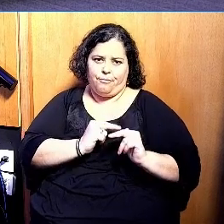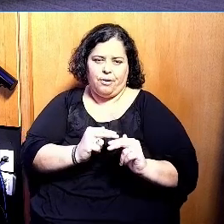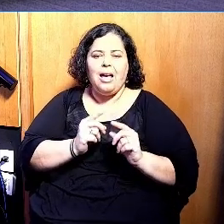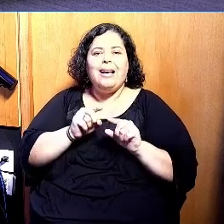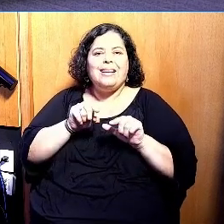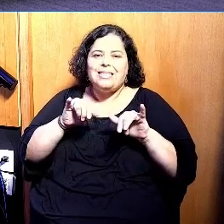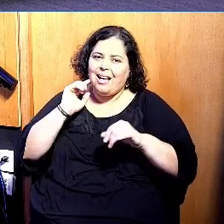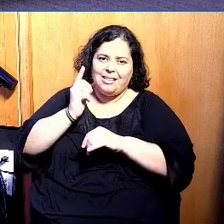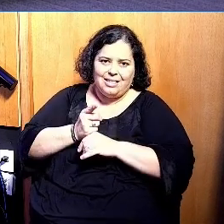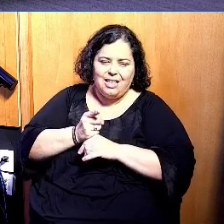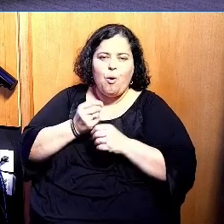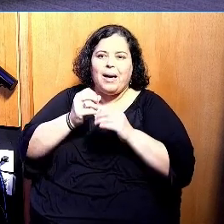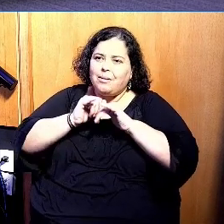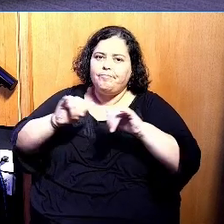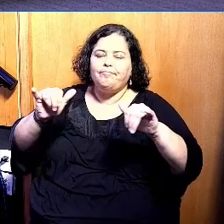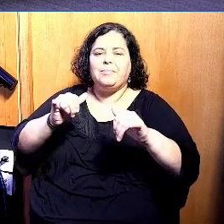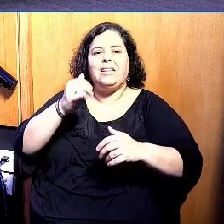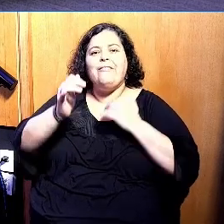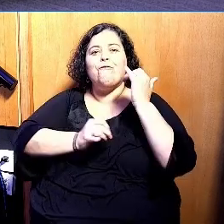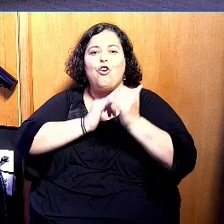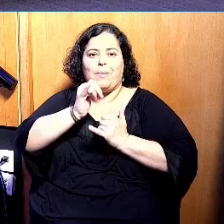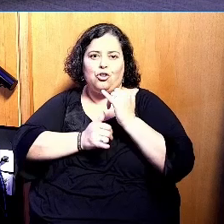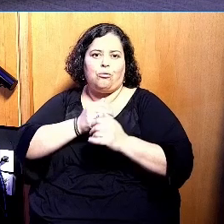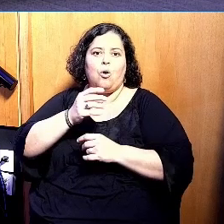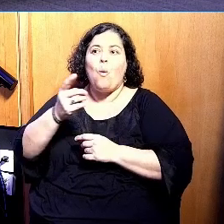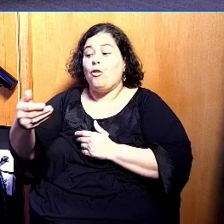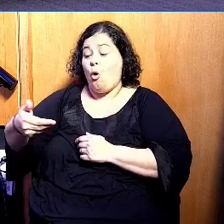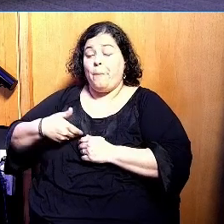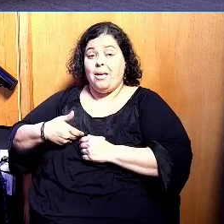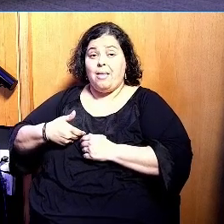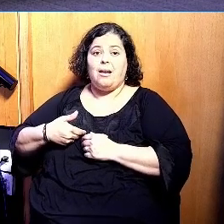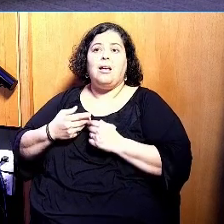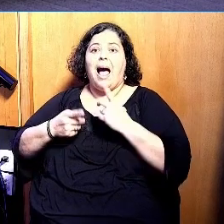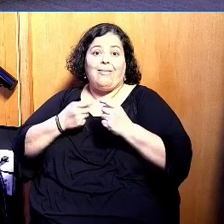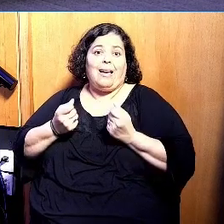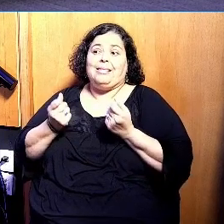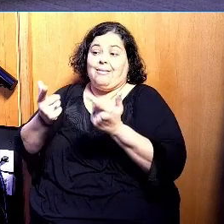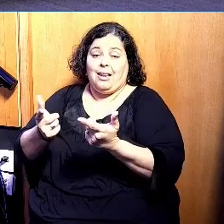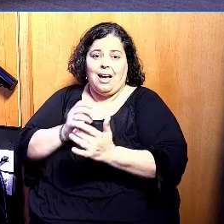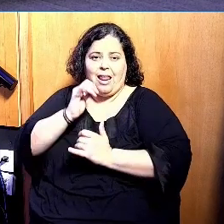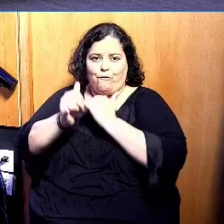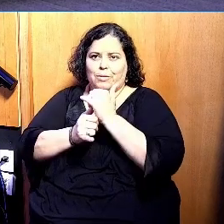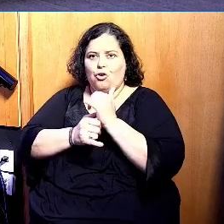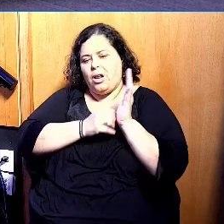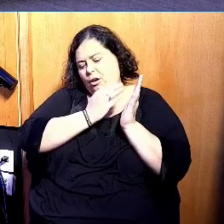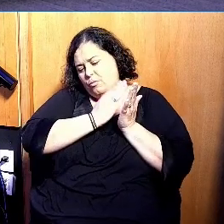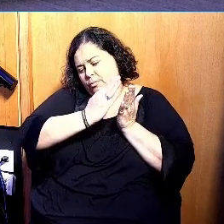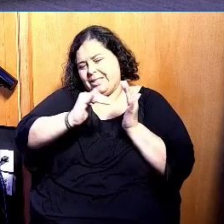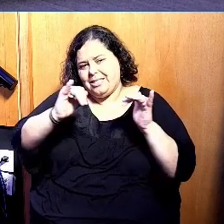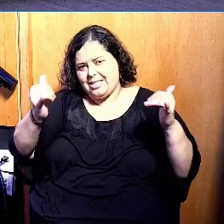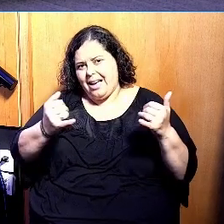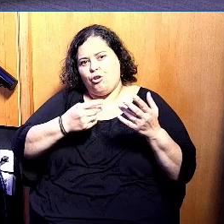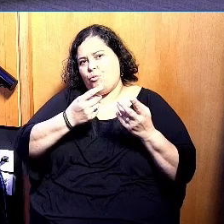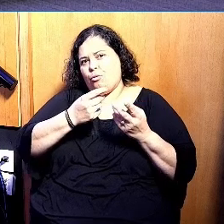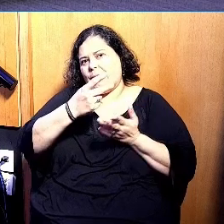para la emisión de la información, desde que se recibe una solicitud hasta que se entrega. Eso está completamente definido, es un